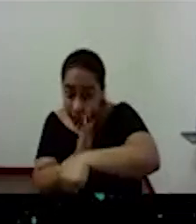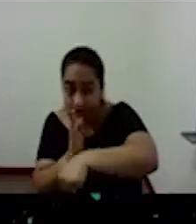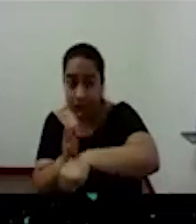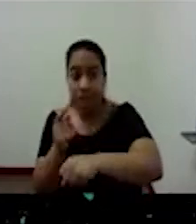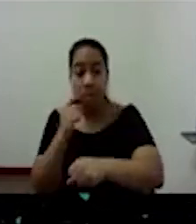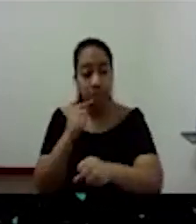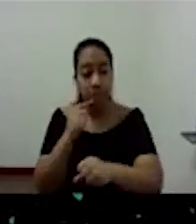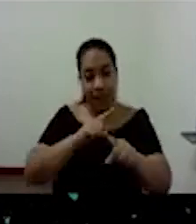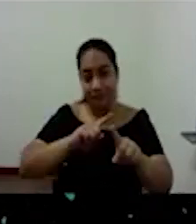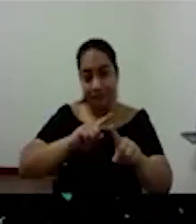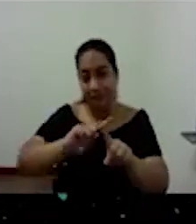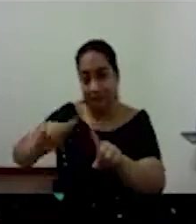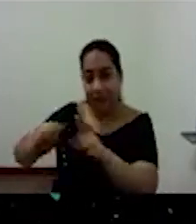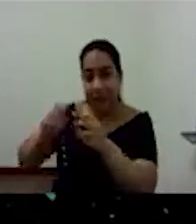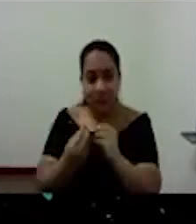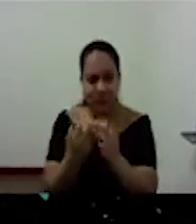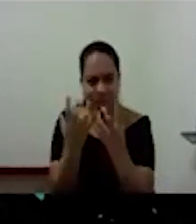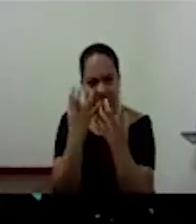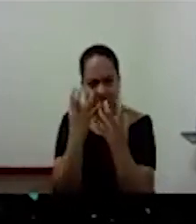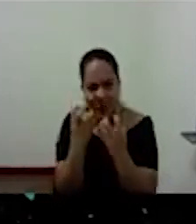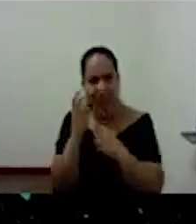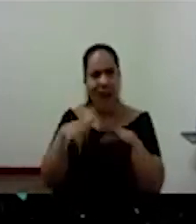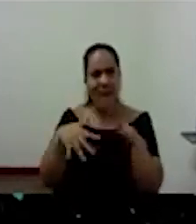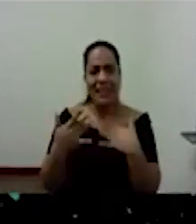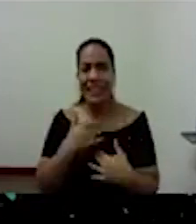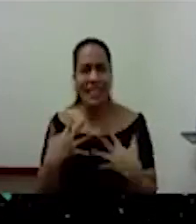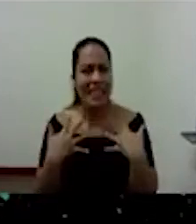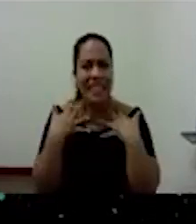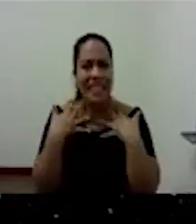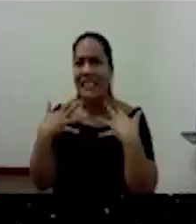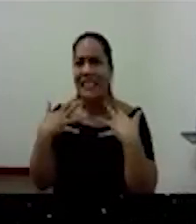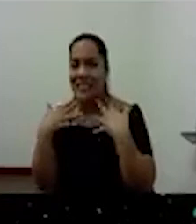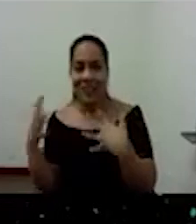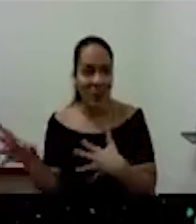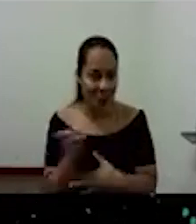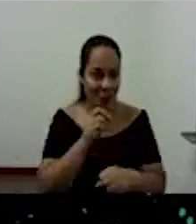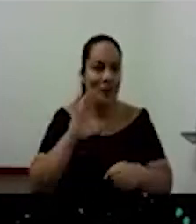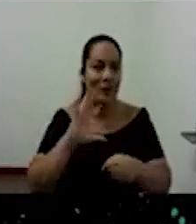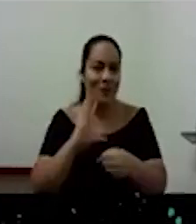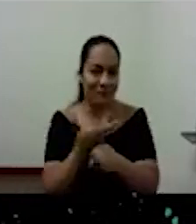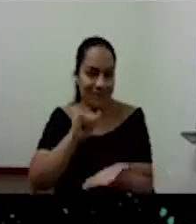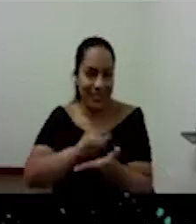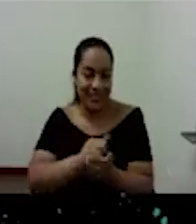aspecto insoportable que nos ahoga. Y la